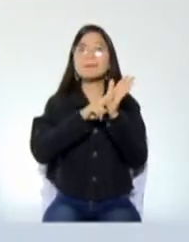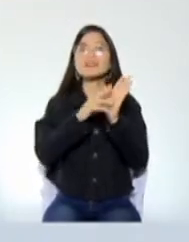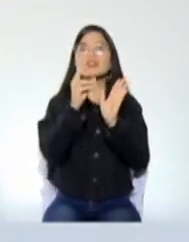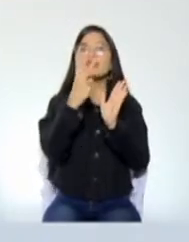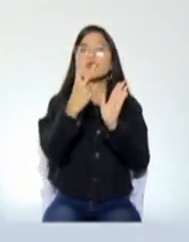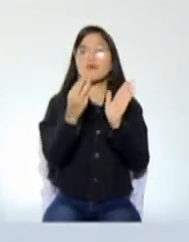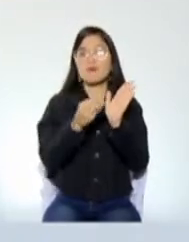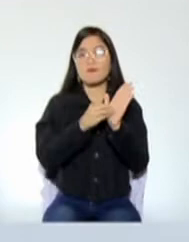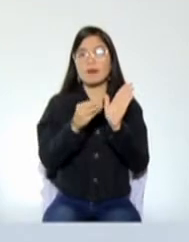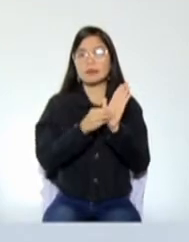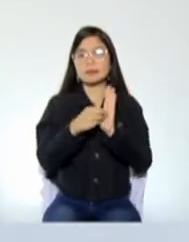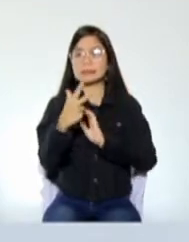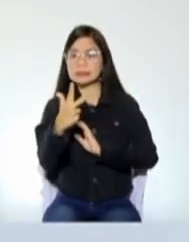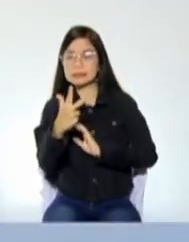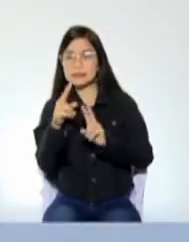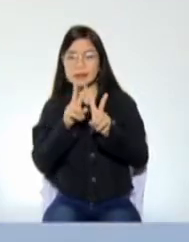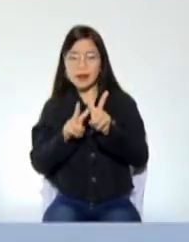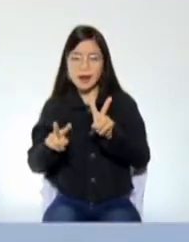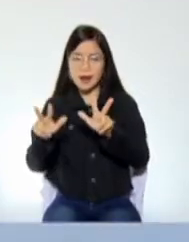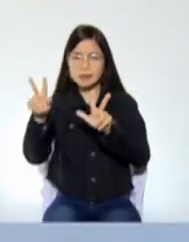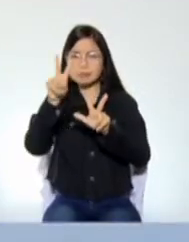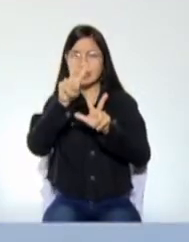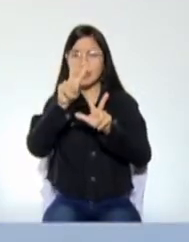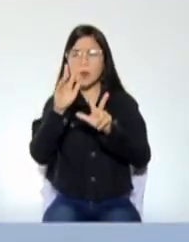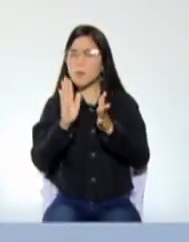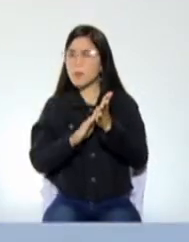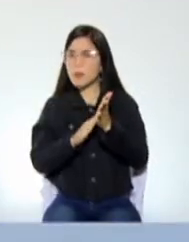se repite 2 veces.